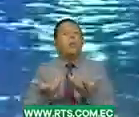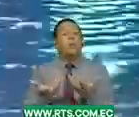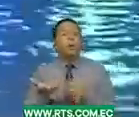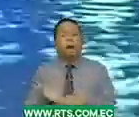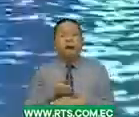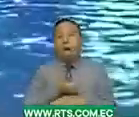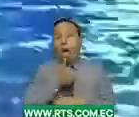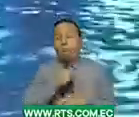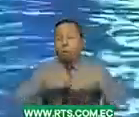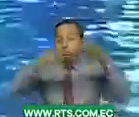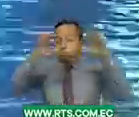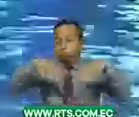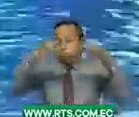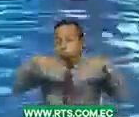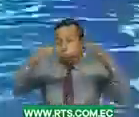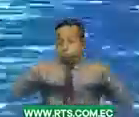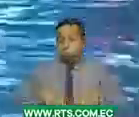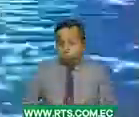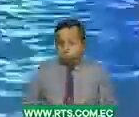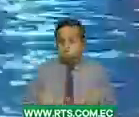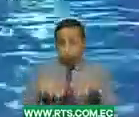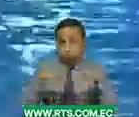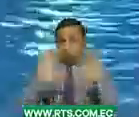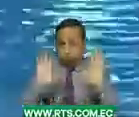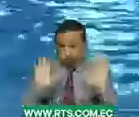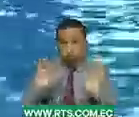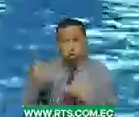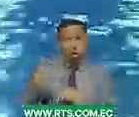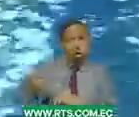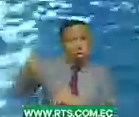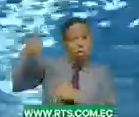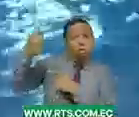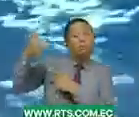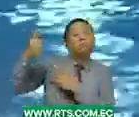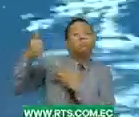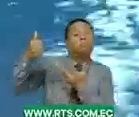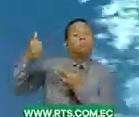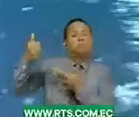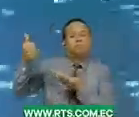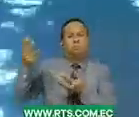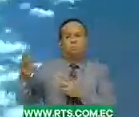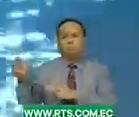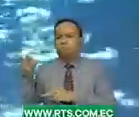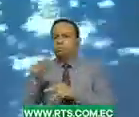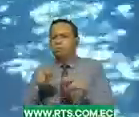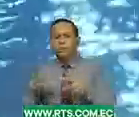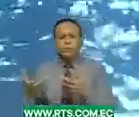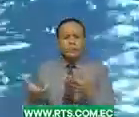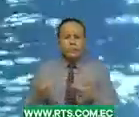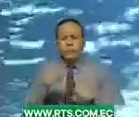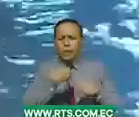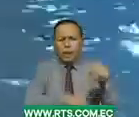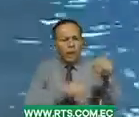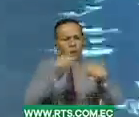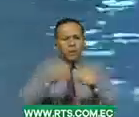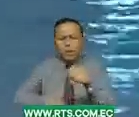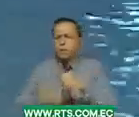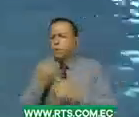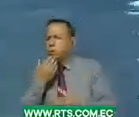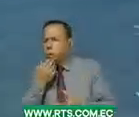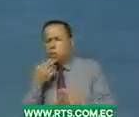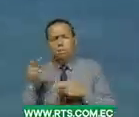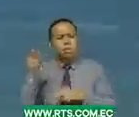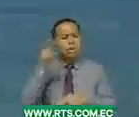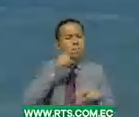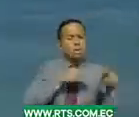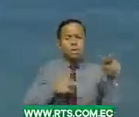invierno sorprendió a todos. Pues no, de ahí a las autoridades pues les corresponde más que nada ver cuáles son los daños, o por lo menos evaluar